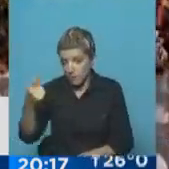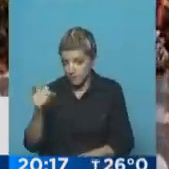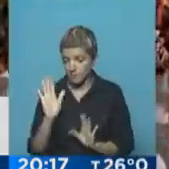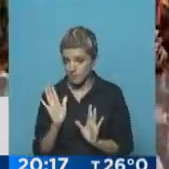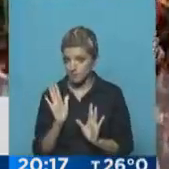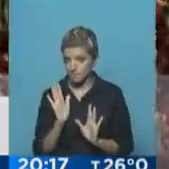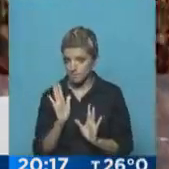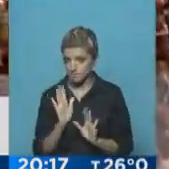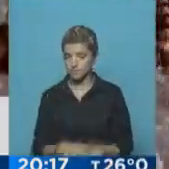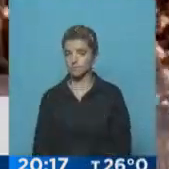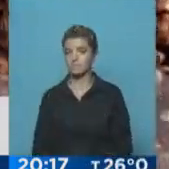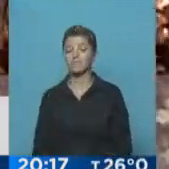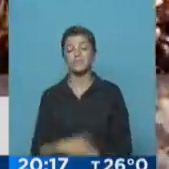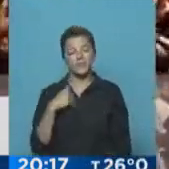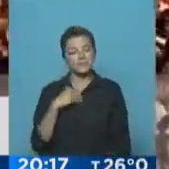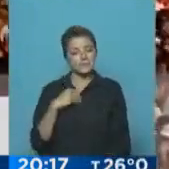en la boleta? Me dolió,